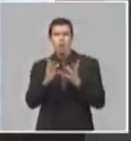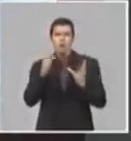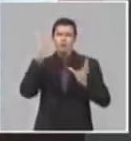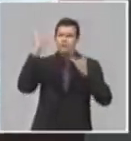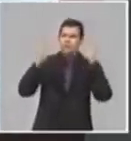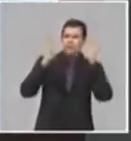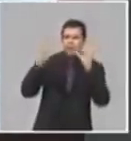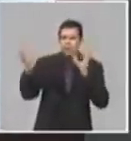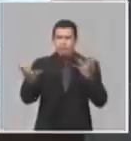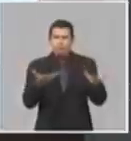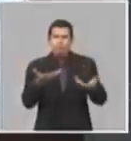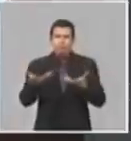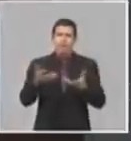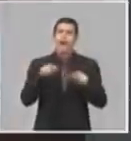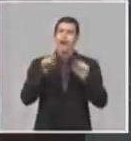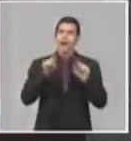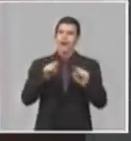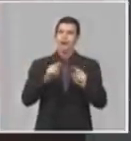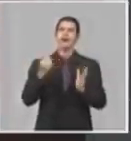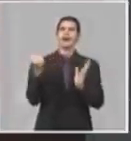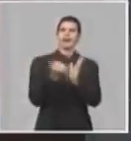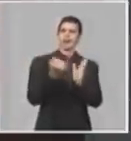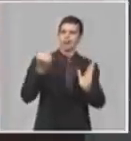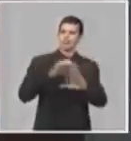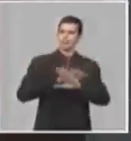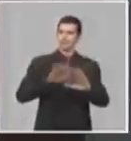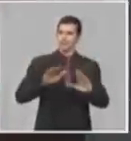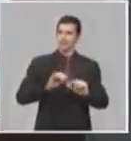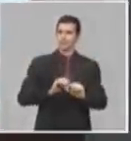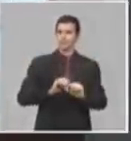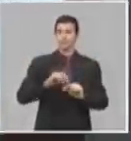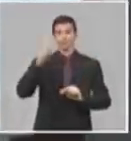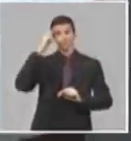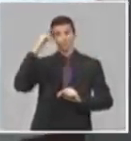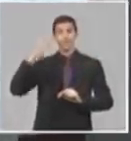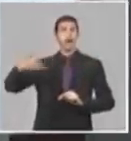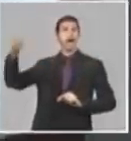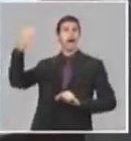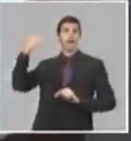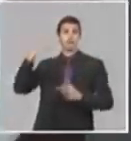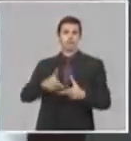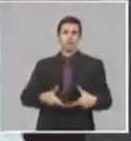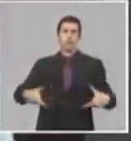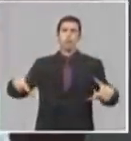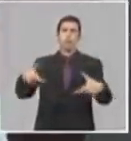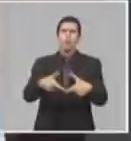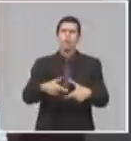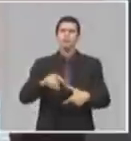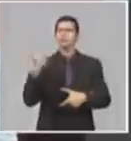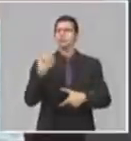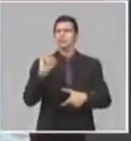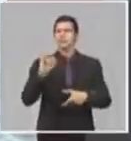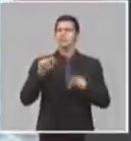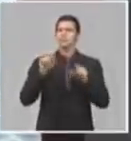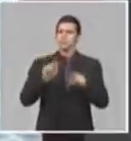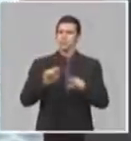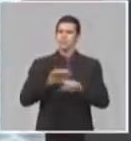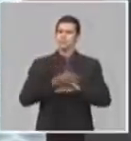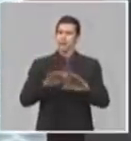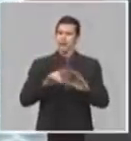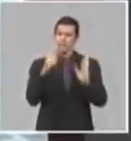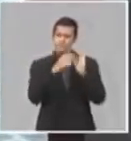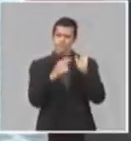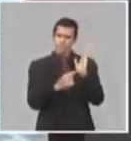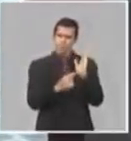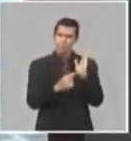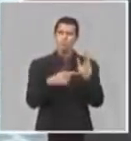del Partido y de los lineamientos que se aprobaron en el sexto Congreso del Partido y fueron actualizados